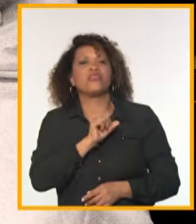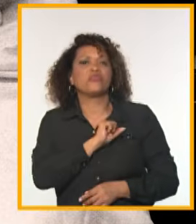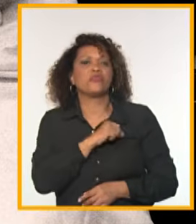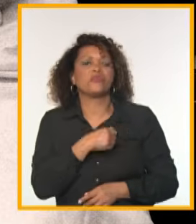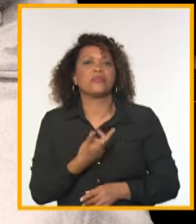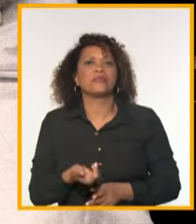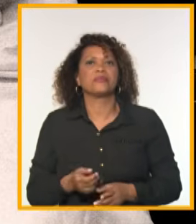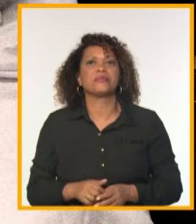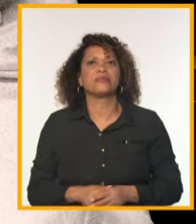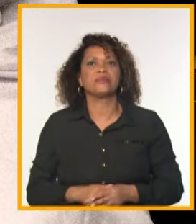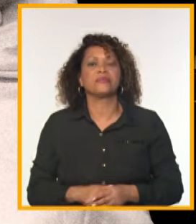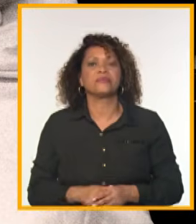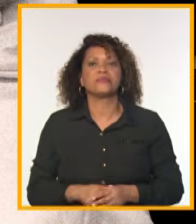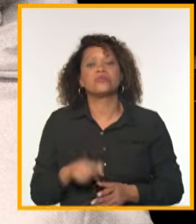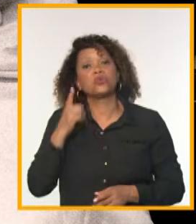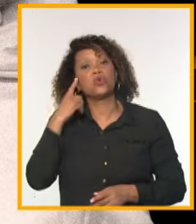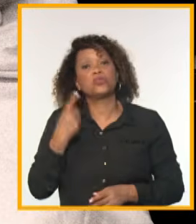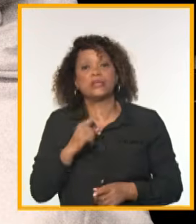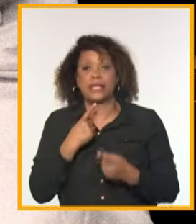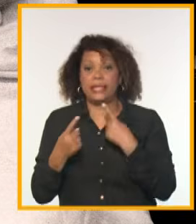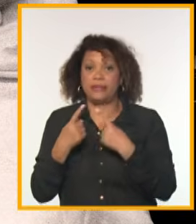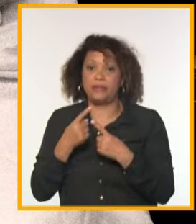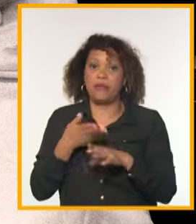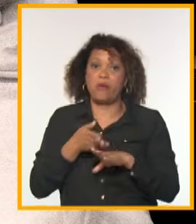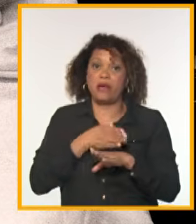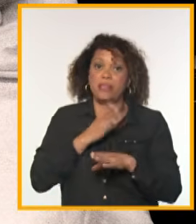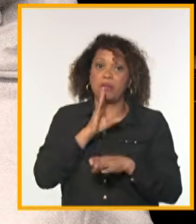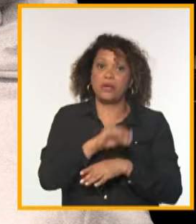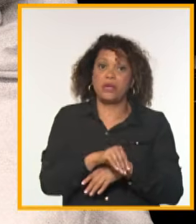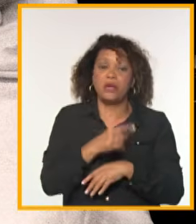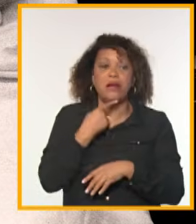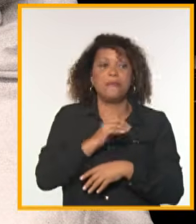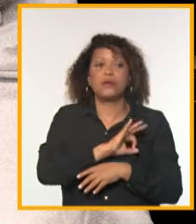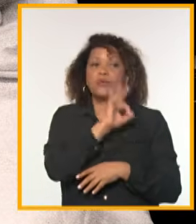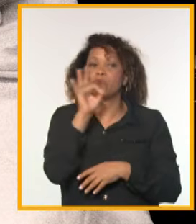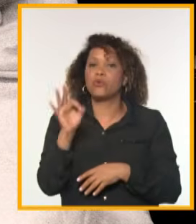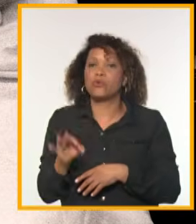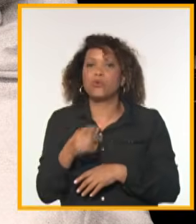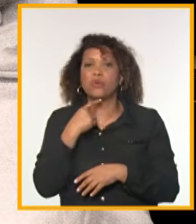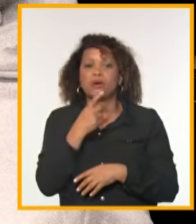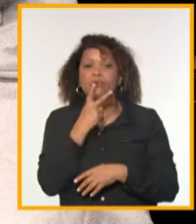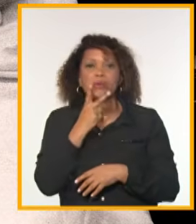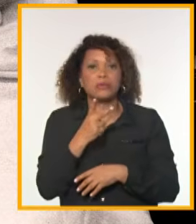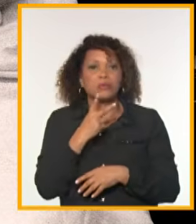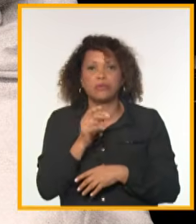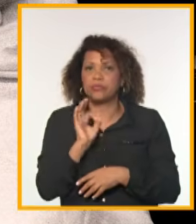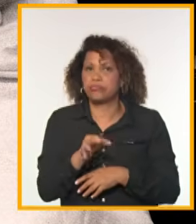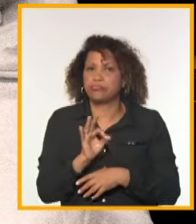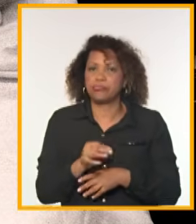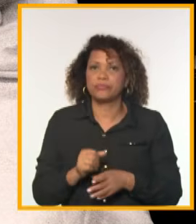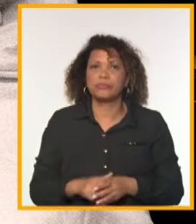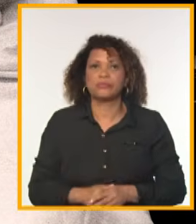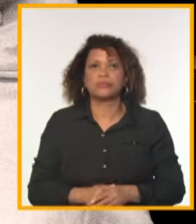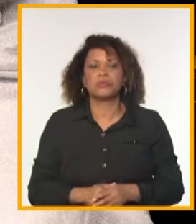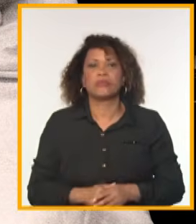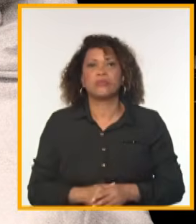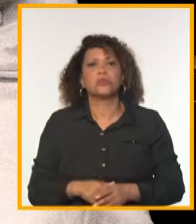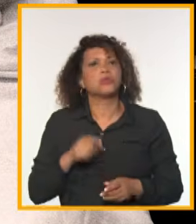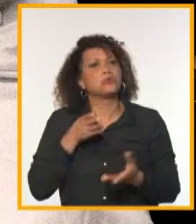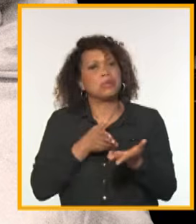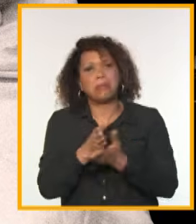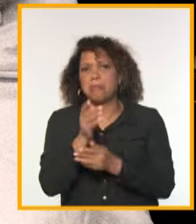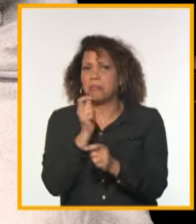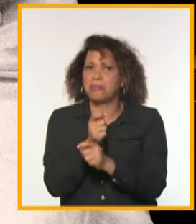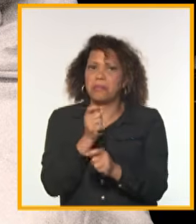No sé los que entrevistaron si lo dijeron, pero yo nunca dejé de hacer consultas, nunca dejé de dar clases